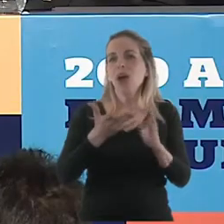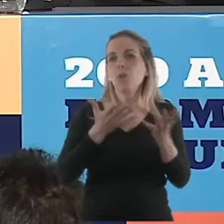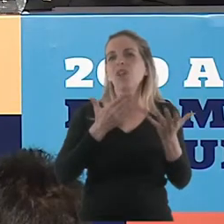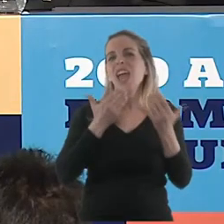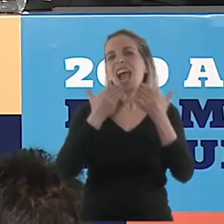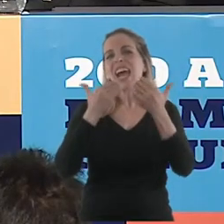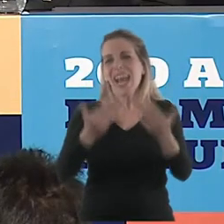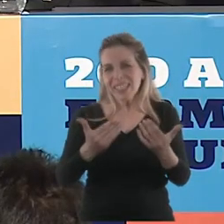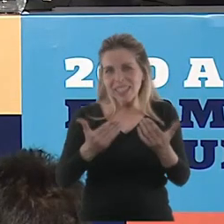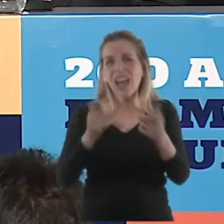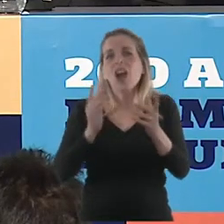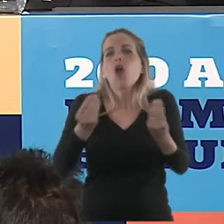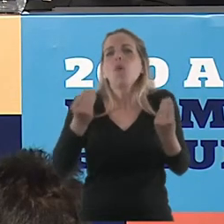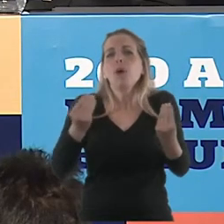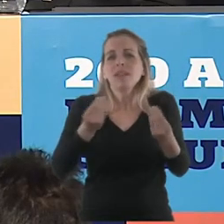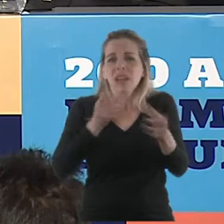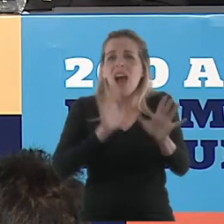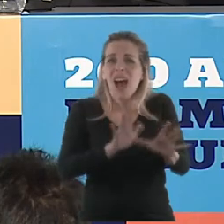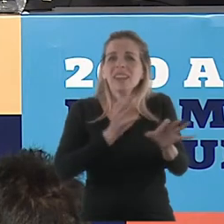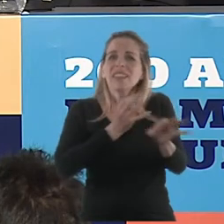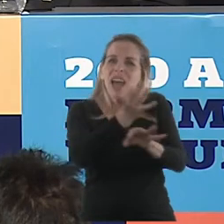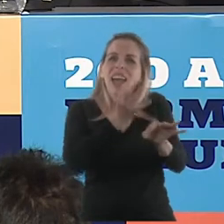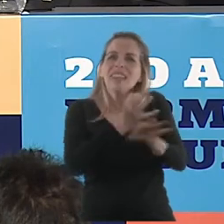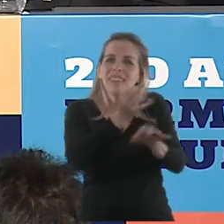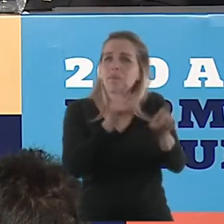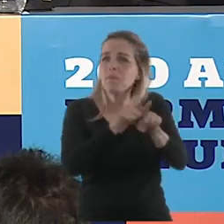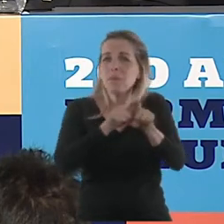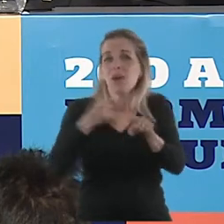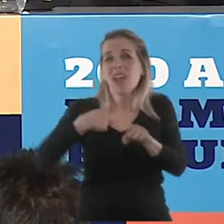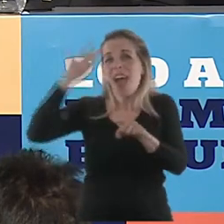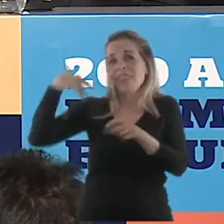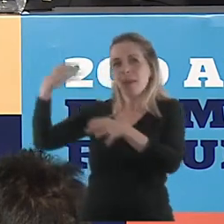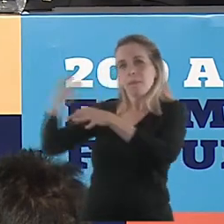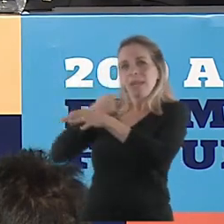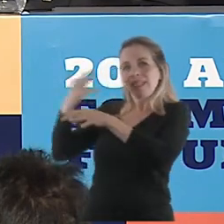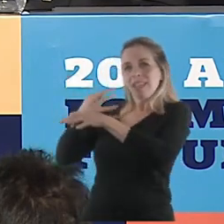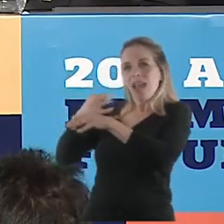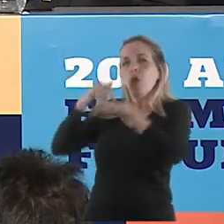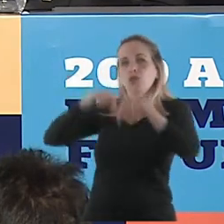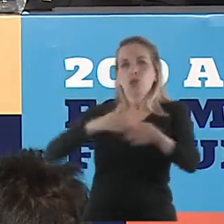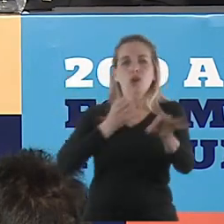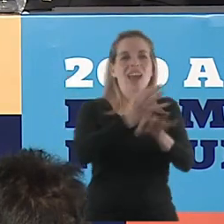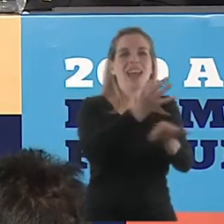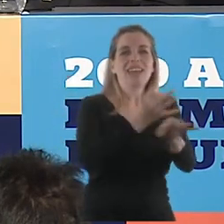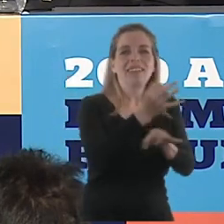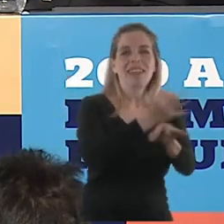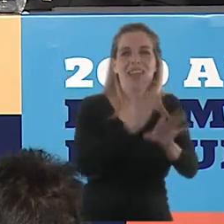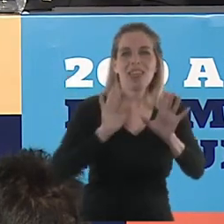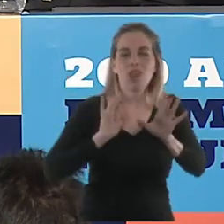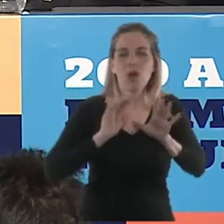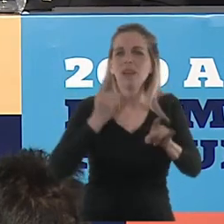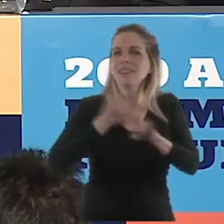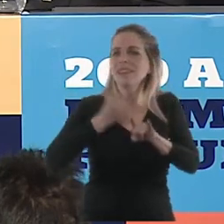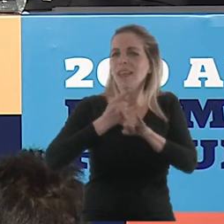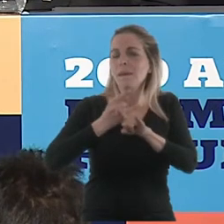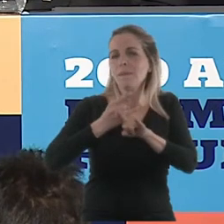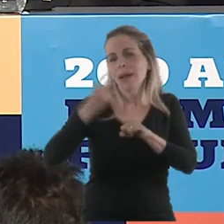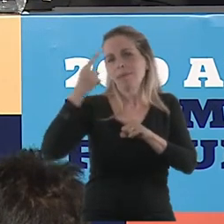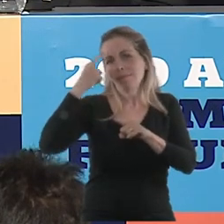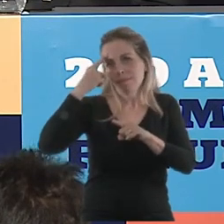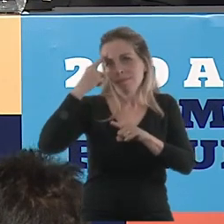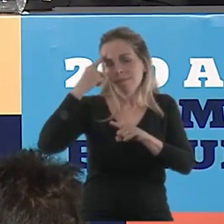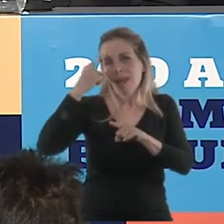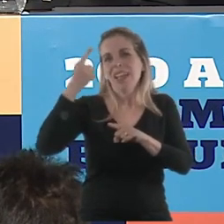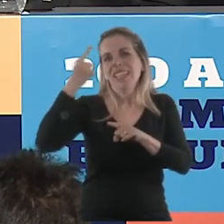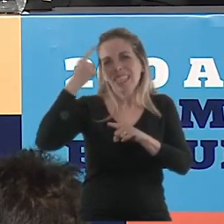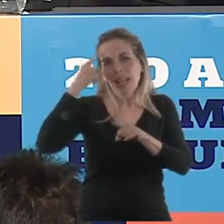modo, transmitiéndole a otros lo que otros me enseñaron, recordando siempre que somos